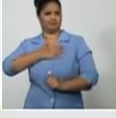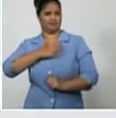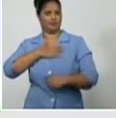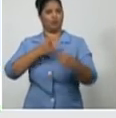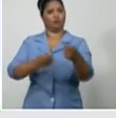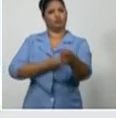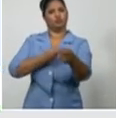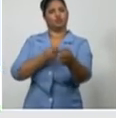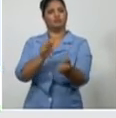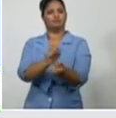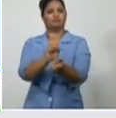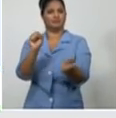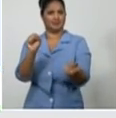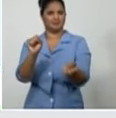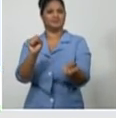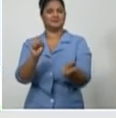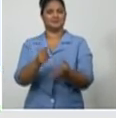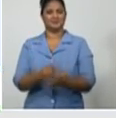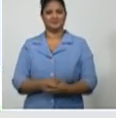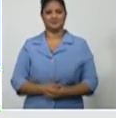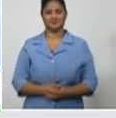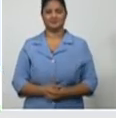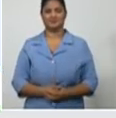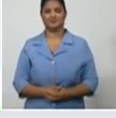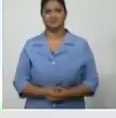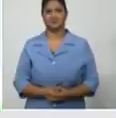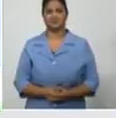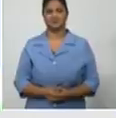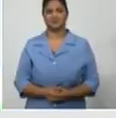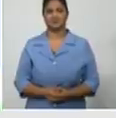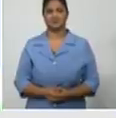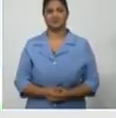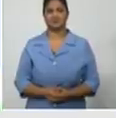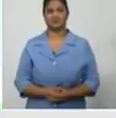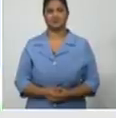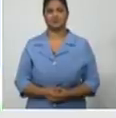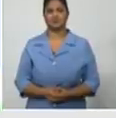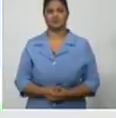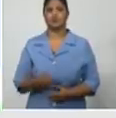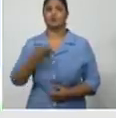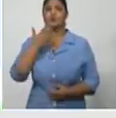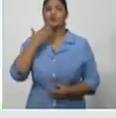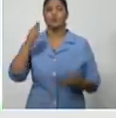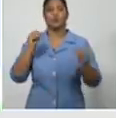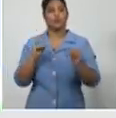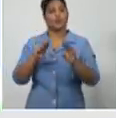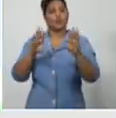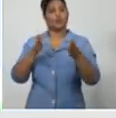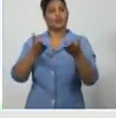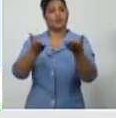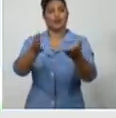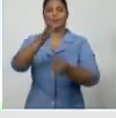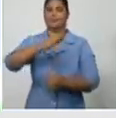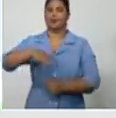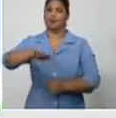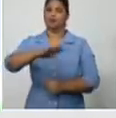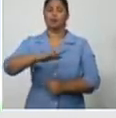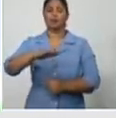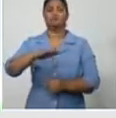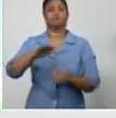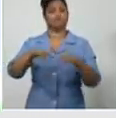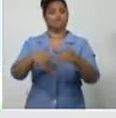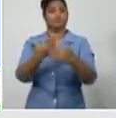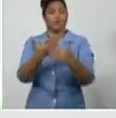que la felicitación para todos ellos. Buenos días, Pepe, efectivamente. Días gloriosos en medio de